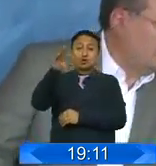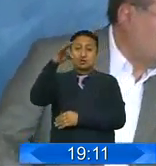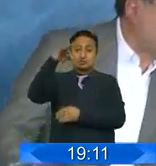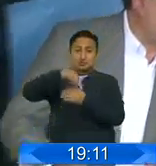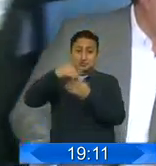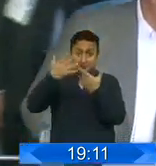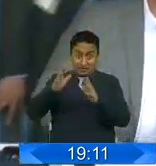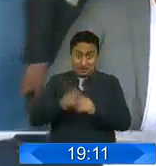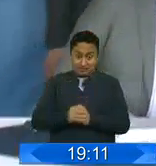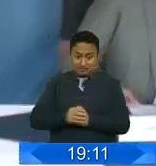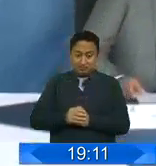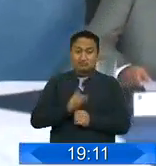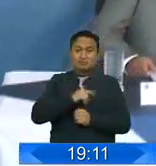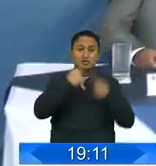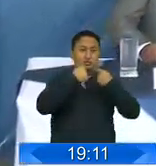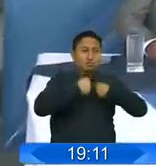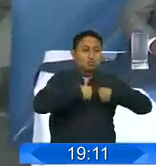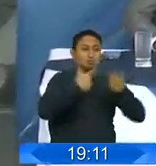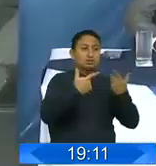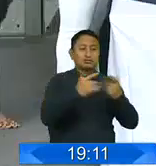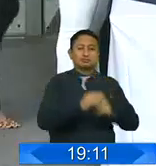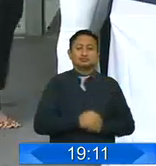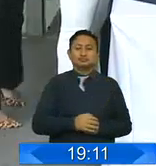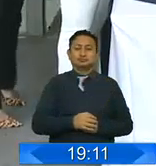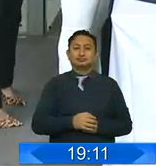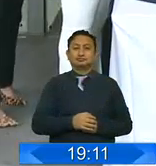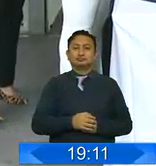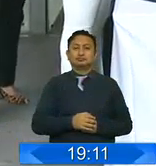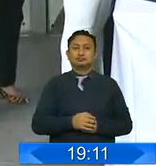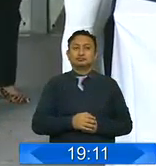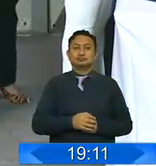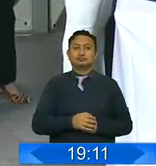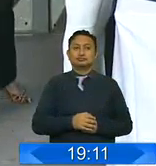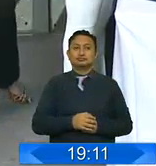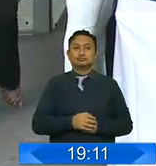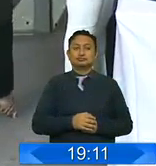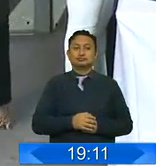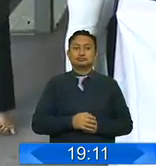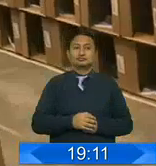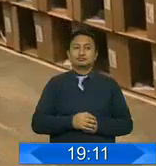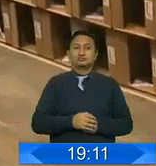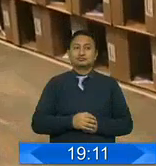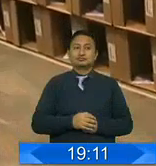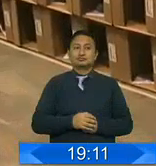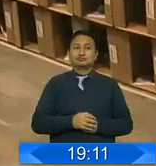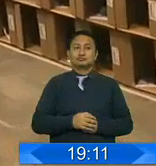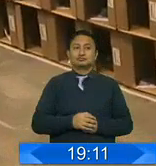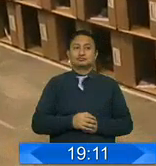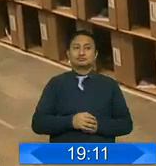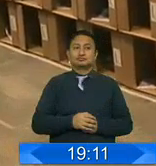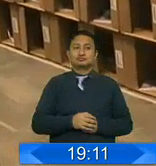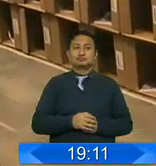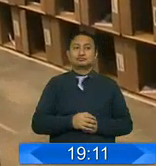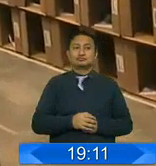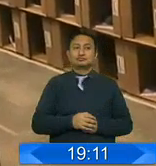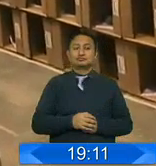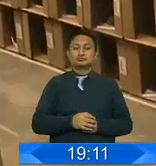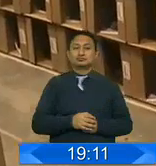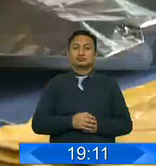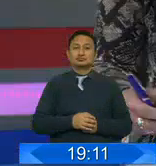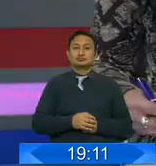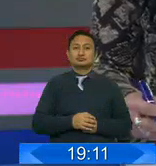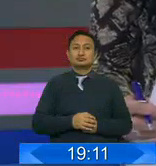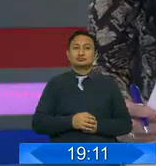marzo deberán dar a conocer sus resultados al máximo organismo electoral, informó Héctor